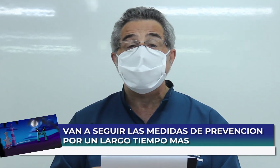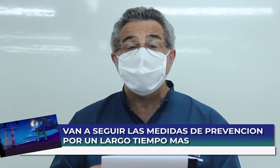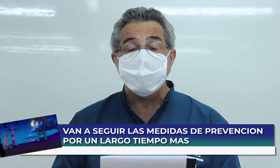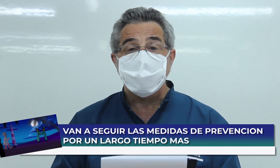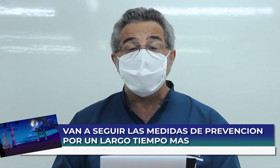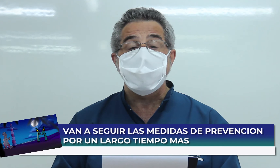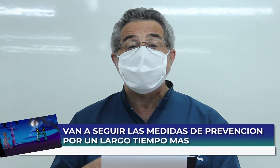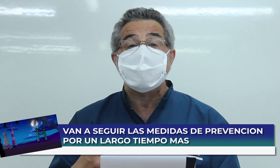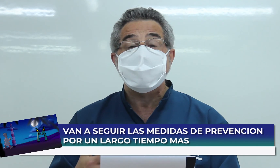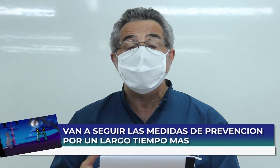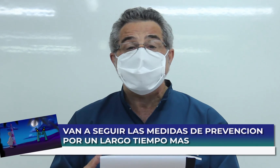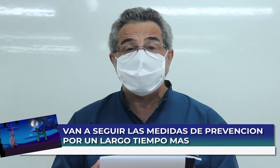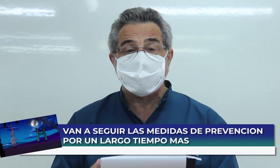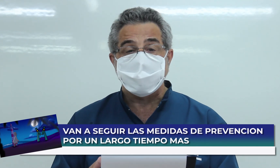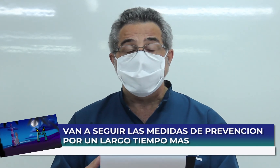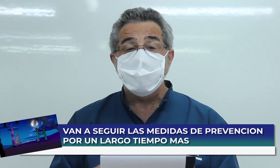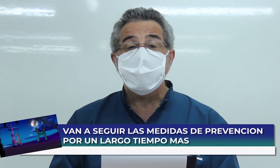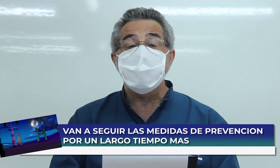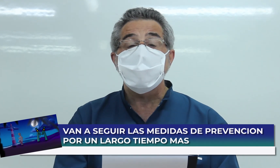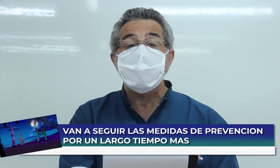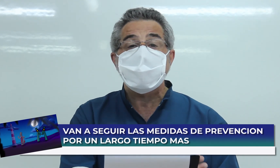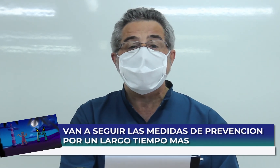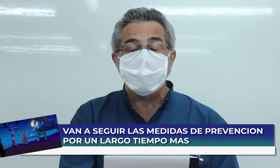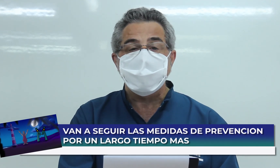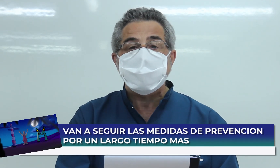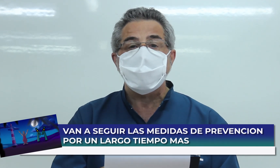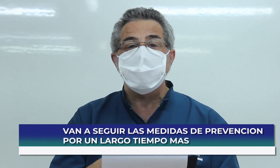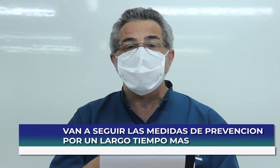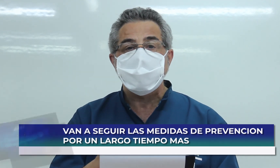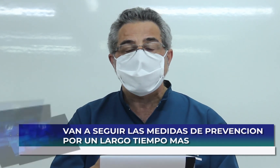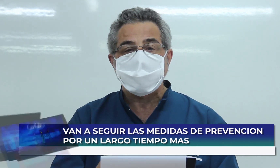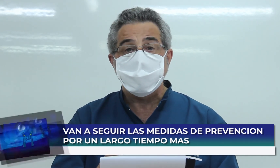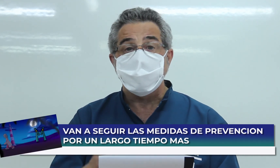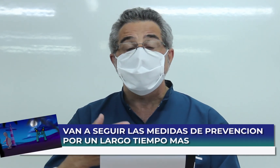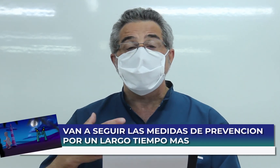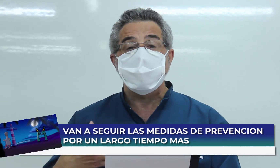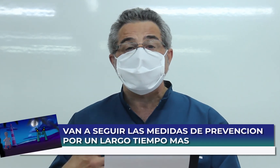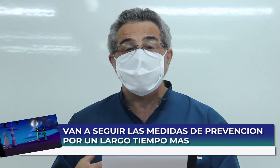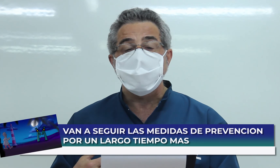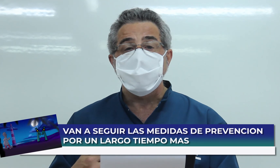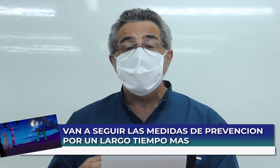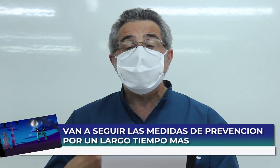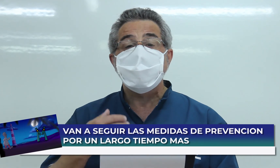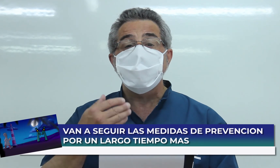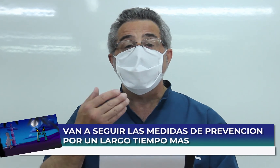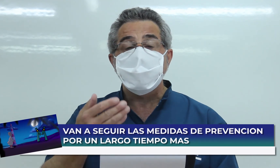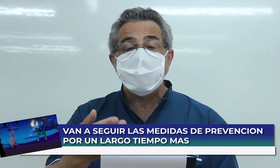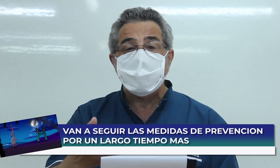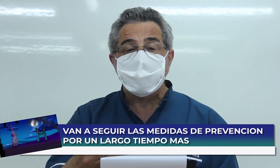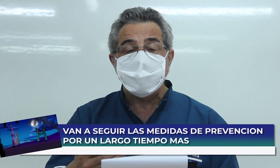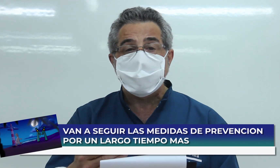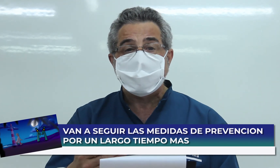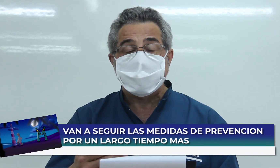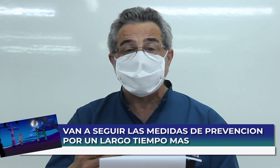recaudos cada uno, cómo hay que reinventarse, cómo cuidar la economía, cómo cuidar la salud, cómo cuidarse uno y cómo